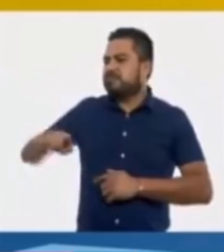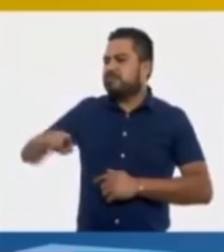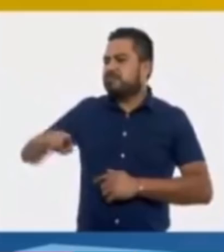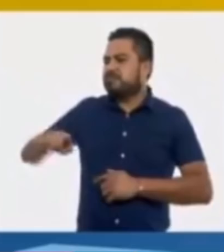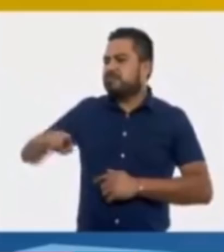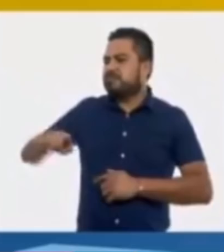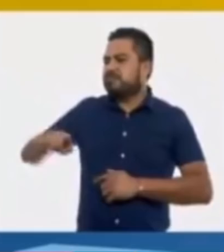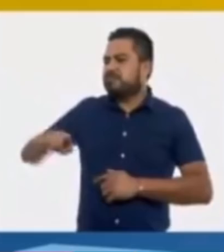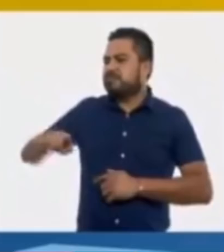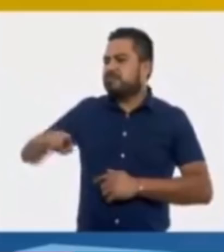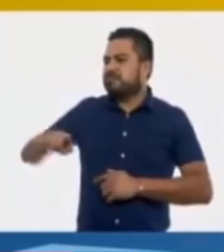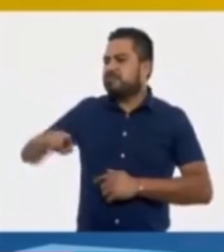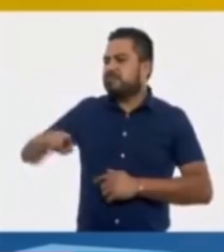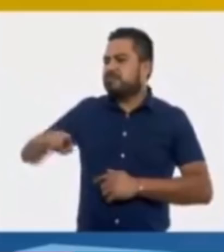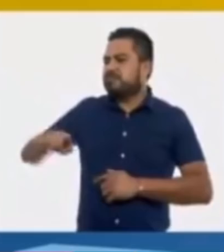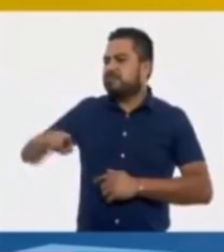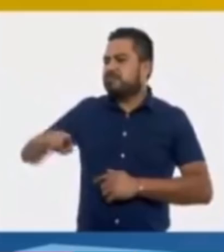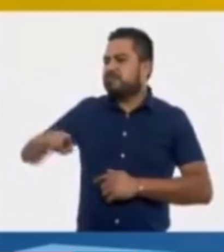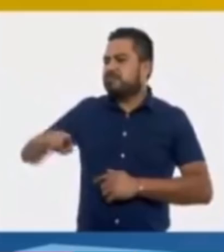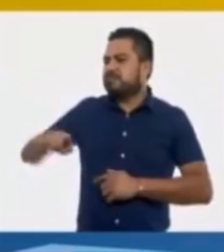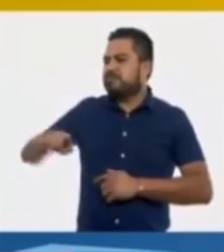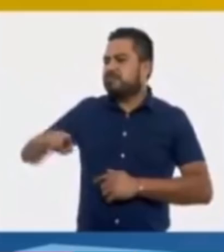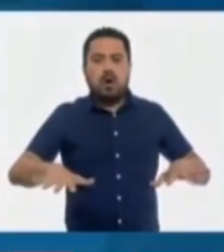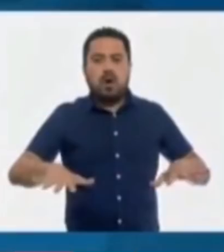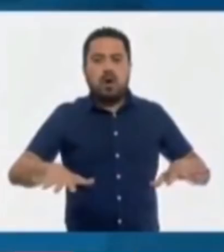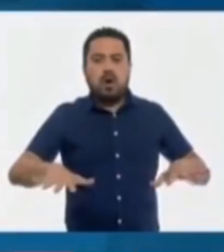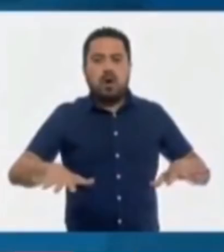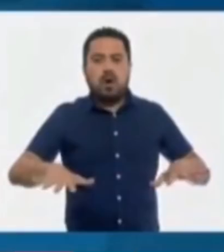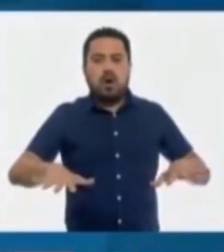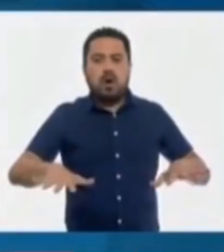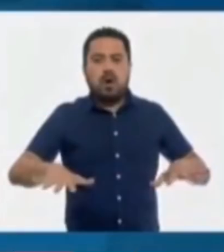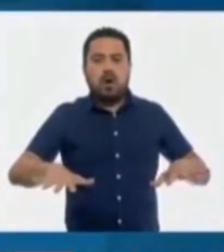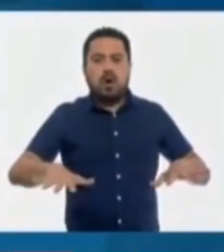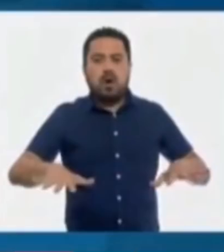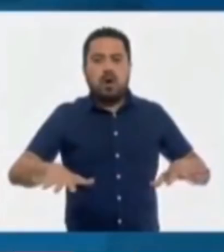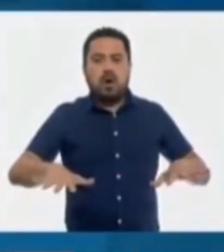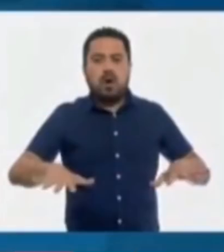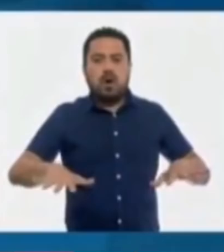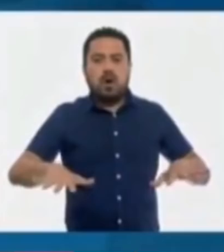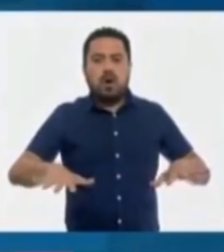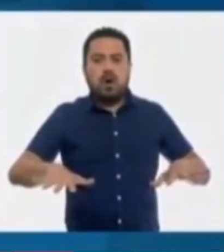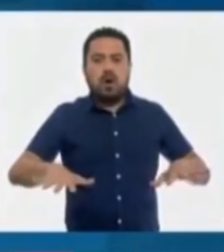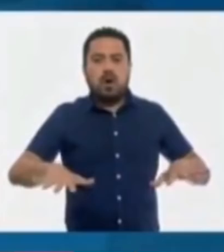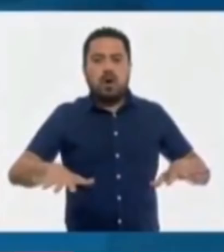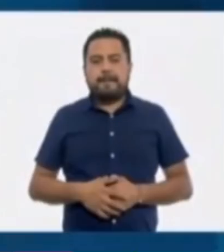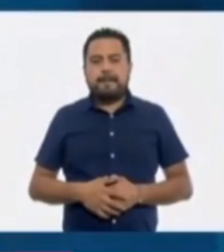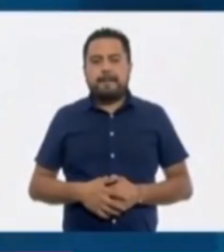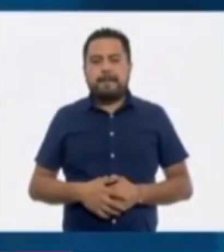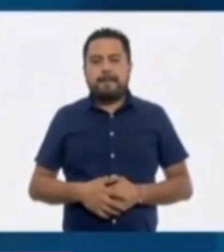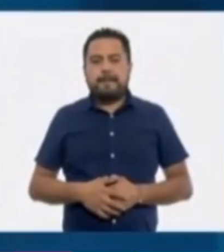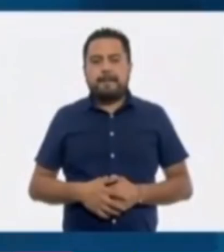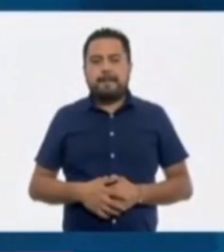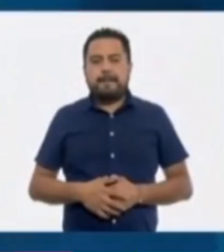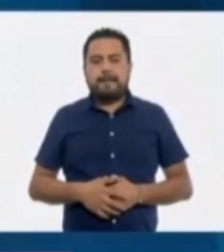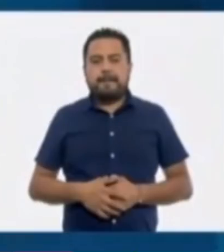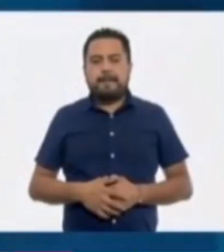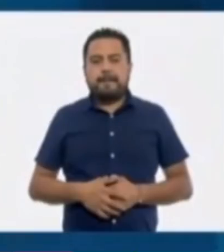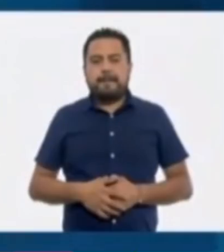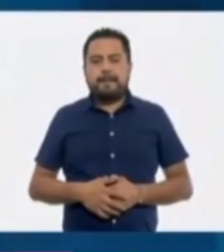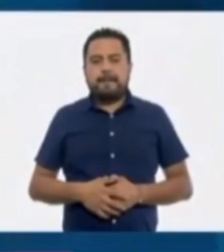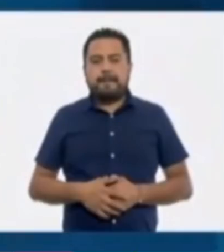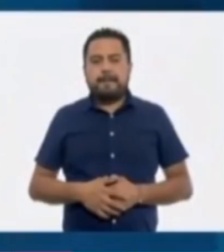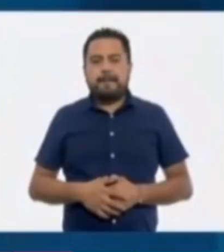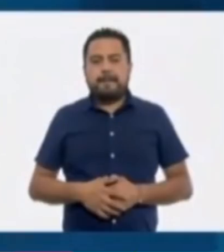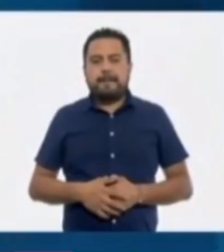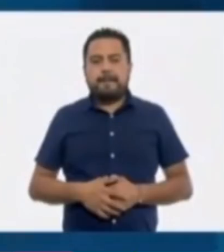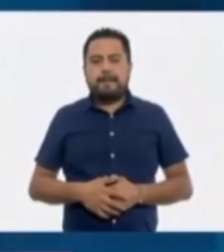Francisco I. Madero durante las elecciones y así fue declarado ganador, electo por 9ª ocasión como presidente. La dictadura porfirista fue